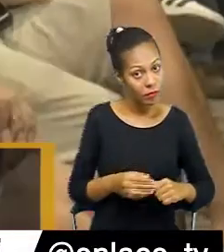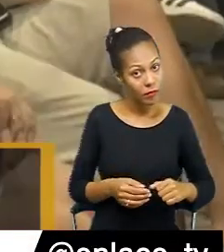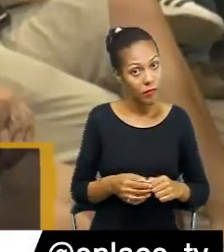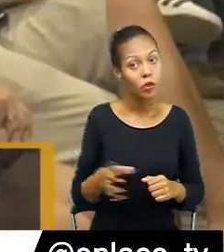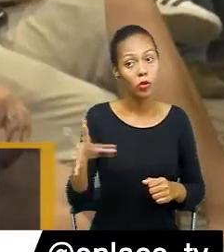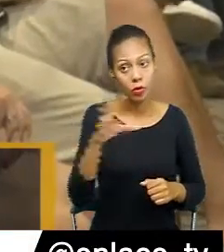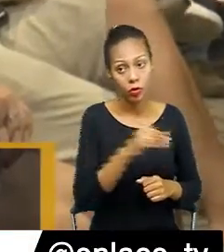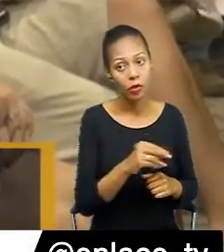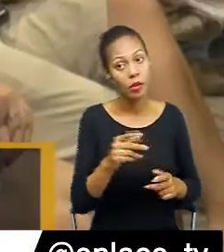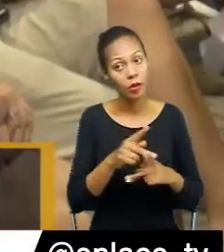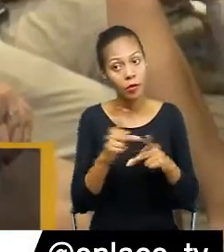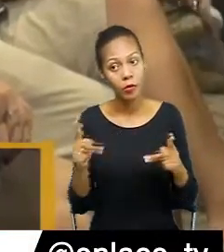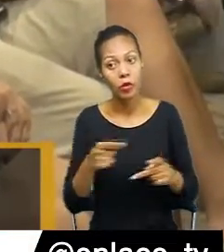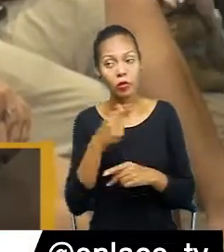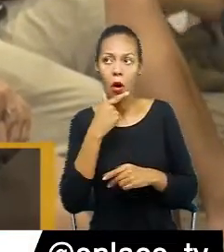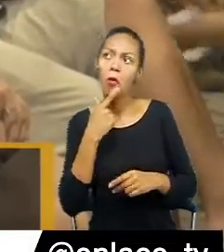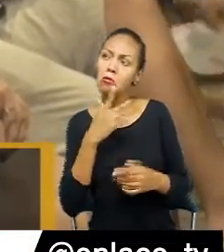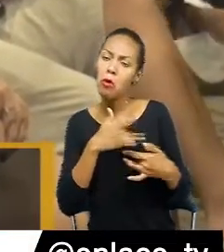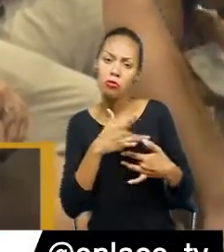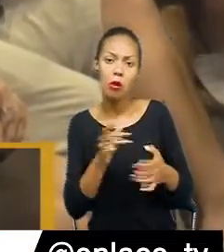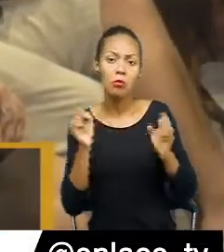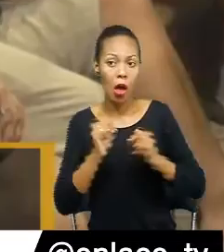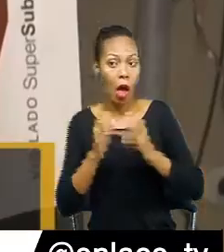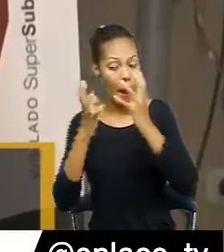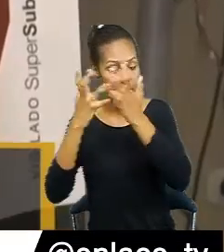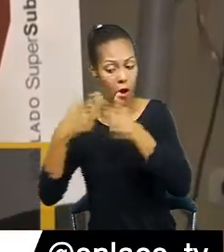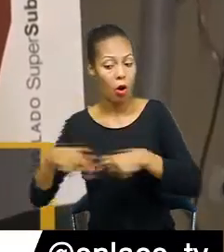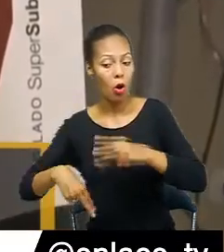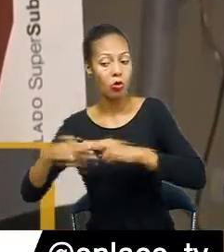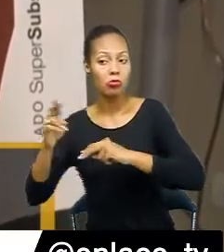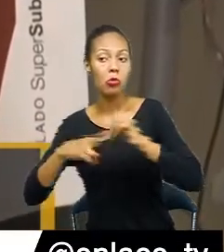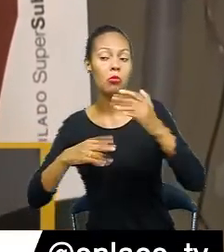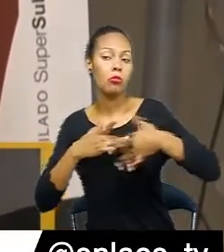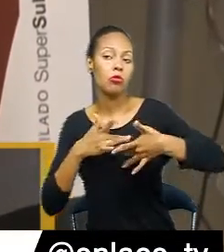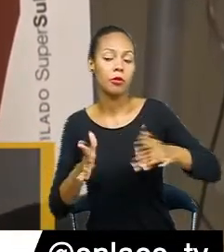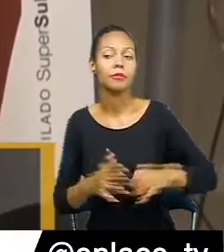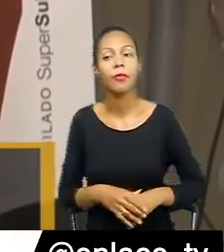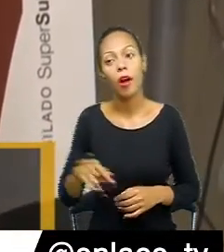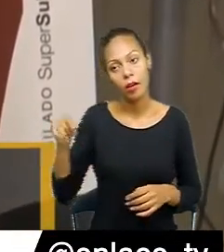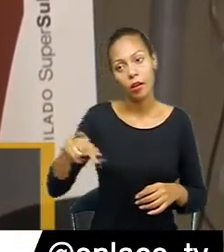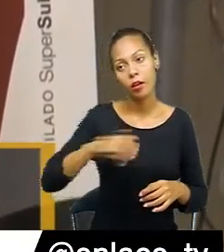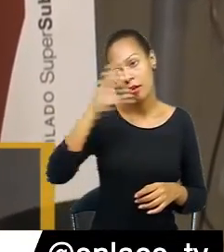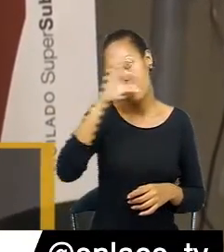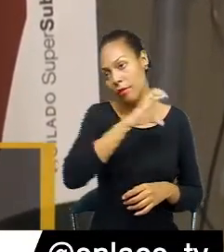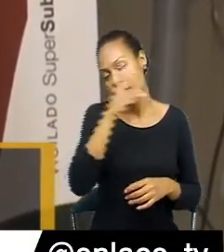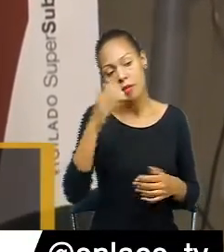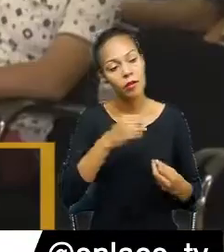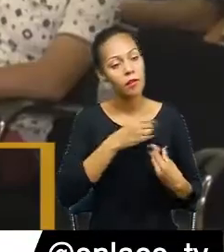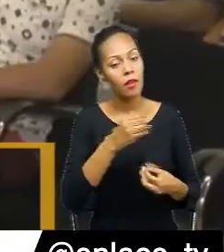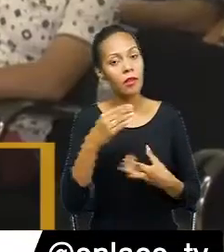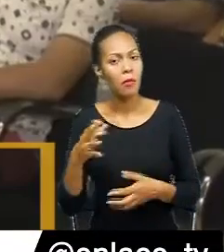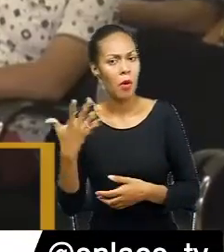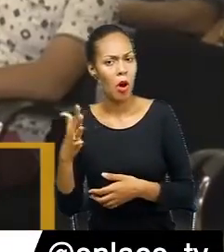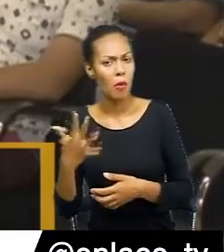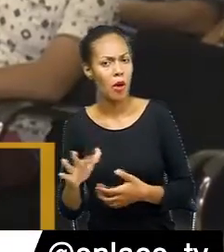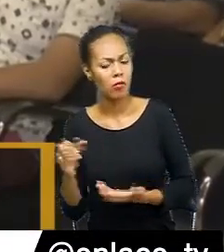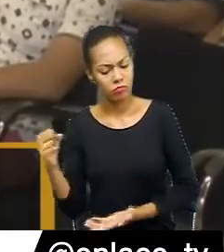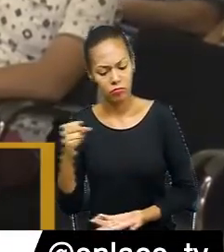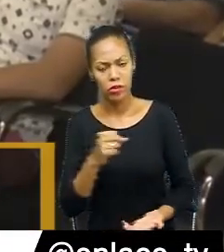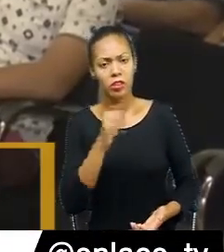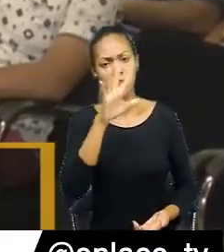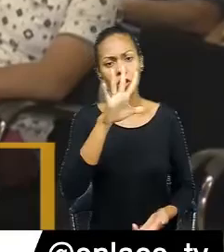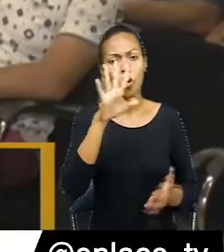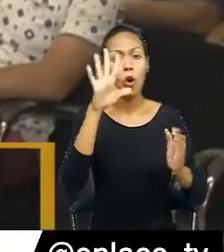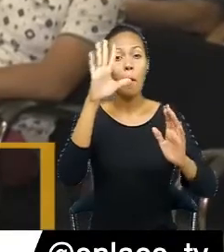región. En los últimos 3 años, CAFABA ha asignado 523 subsidios que han tenido una inversión de 5.830 millones